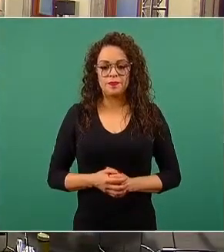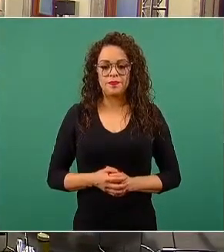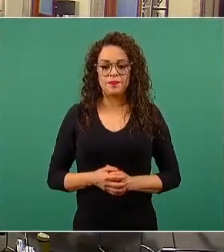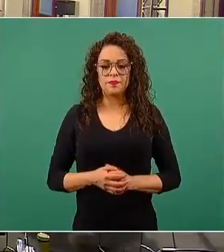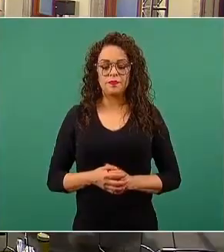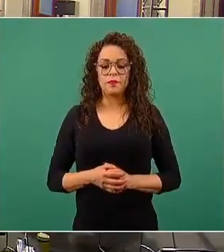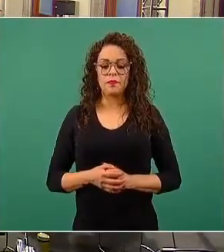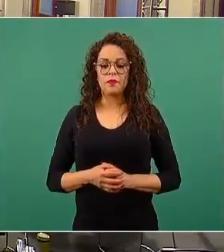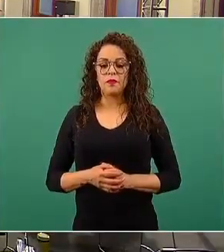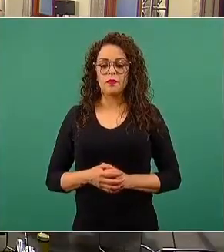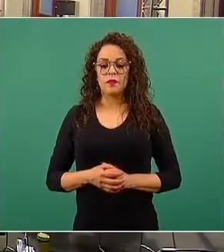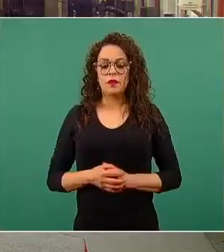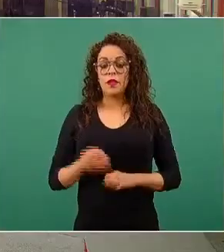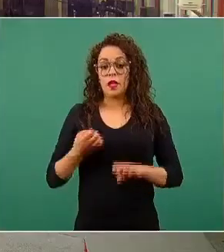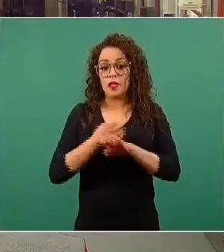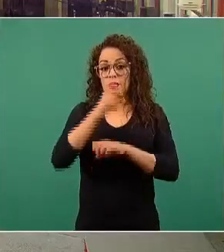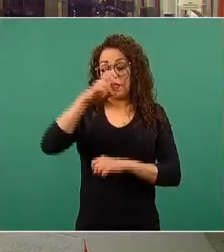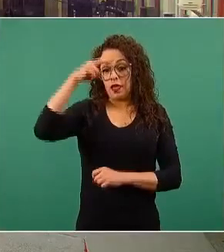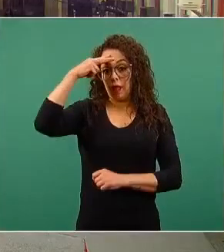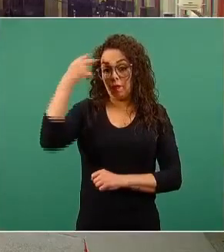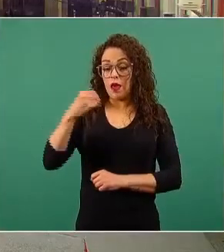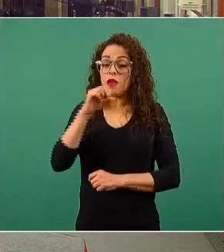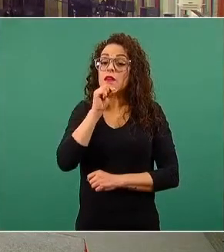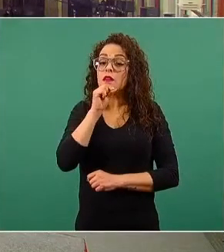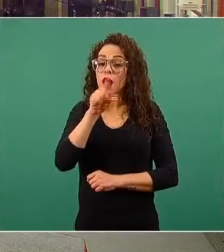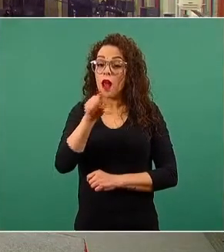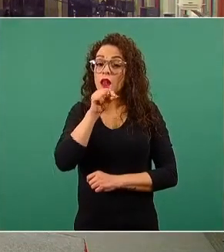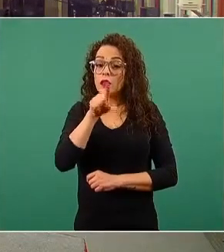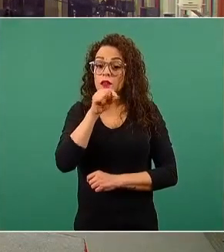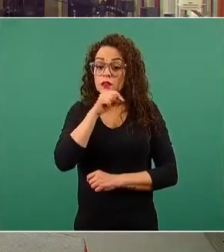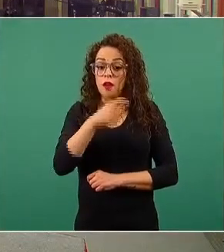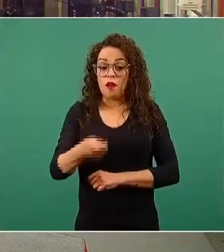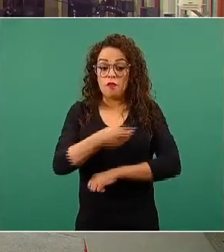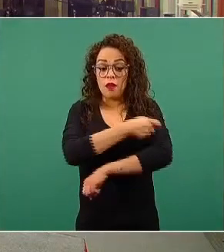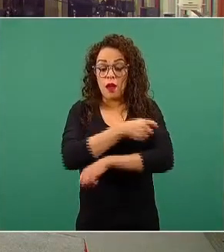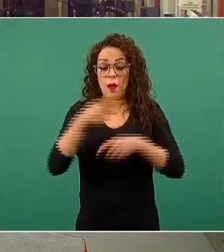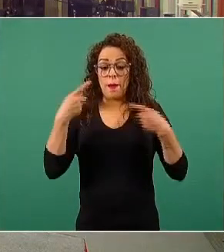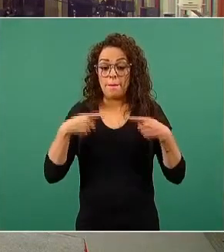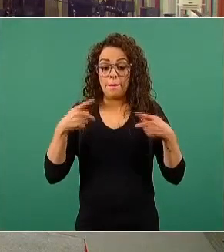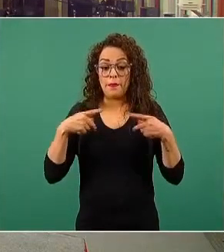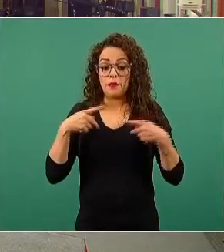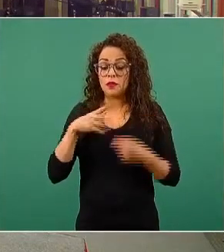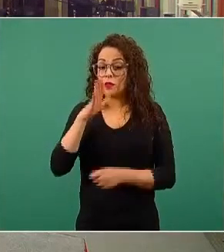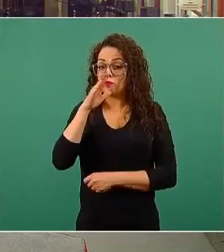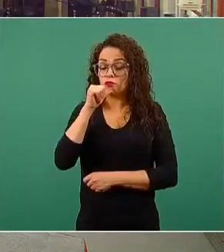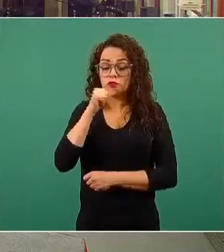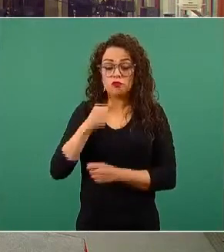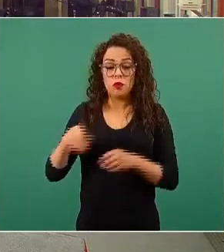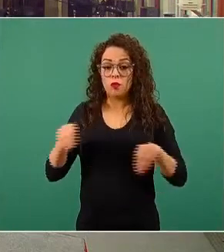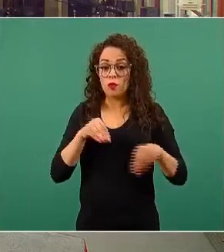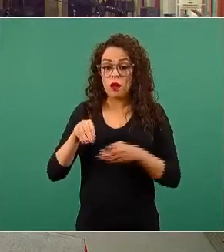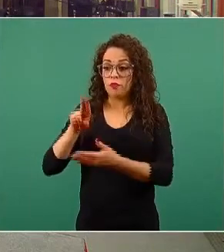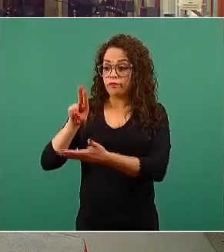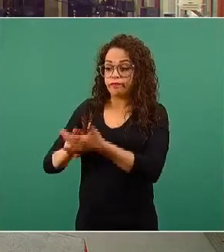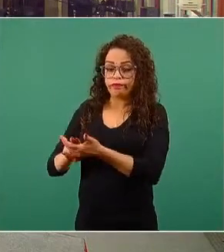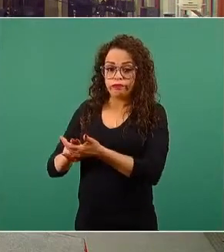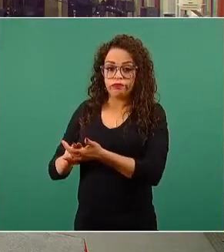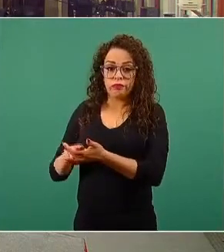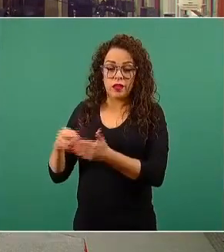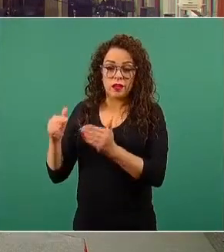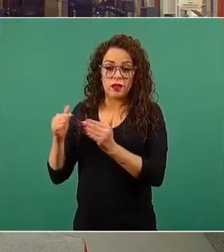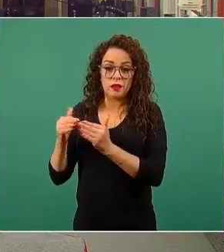de entidades como el Estado de México y Jalisco, la vacunación a personas postradas no ha iniciado. ¿Por qué ha pasado